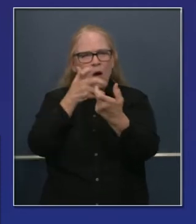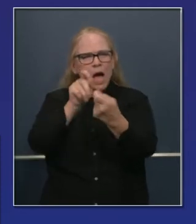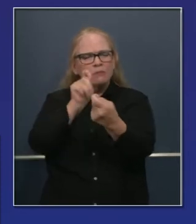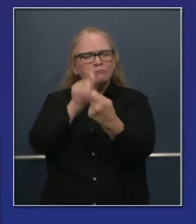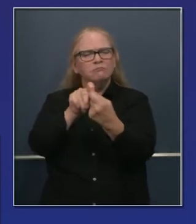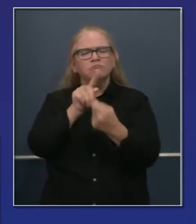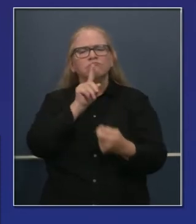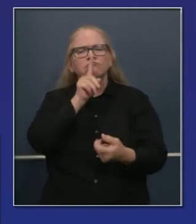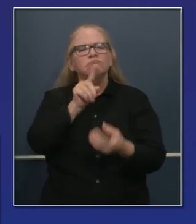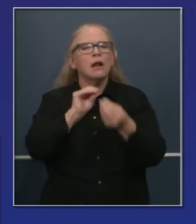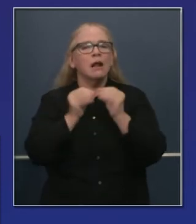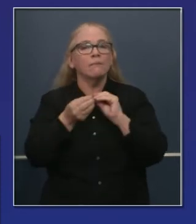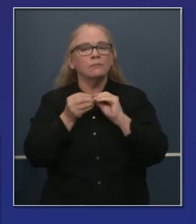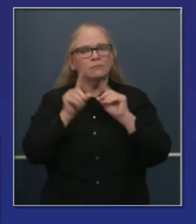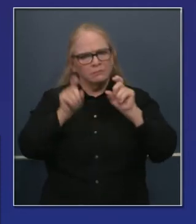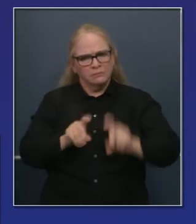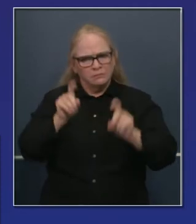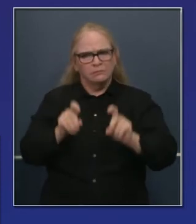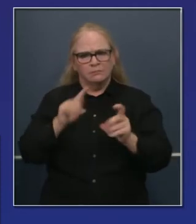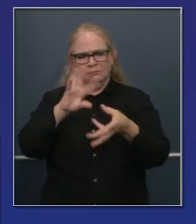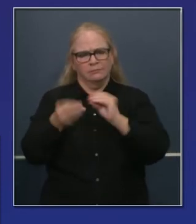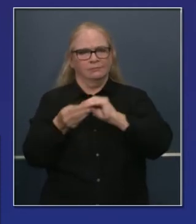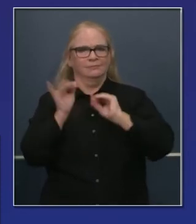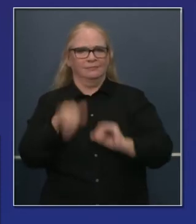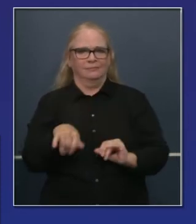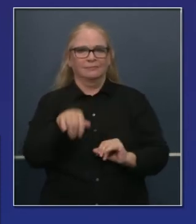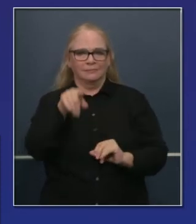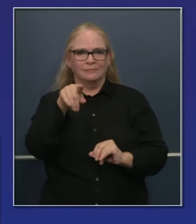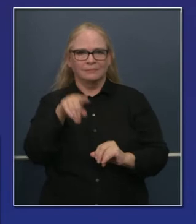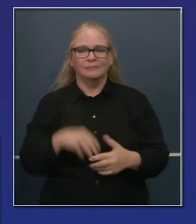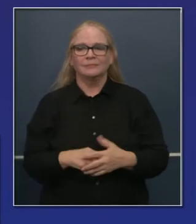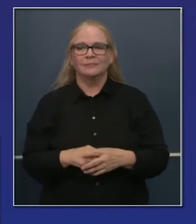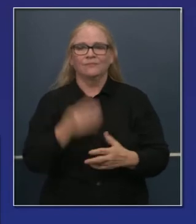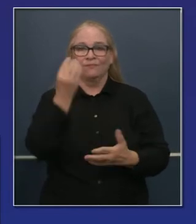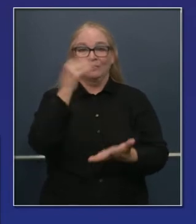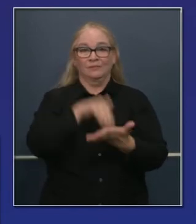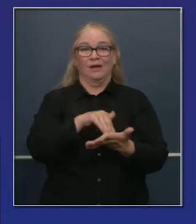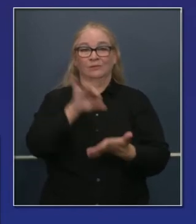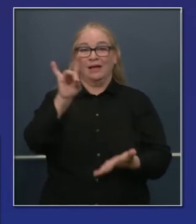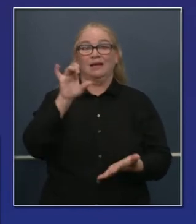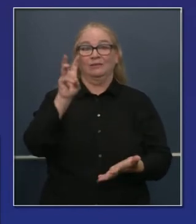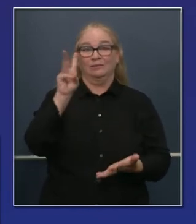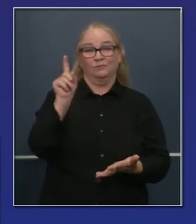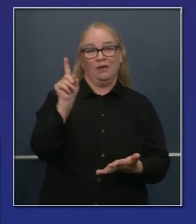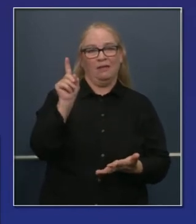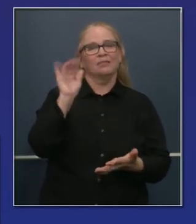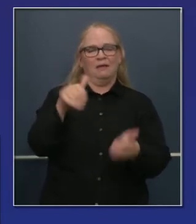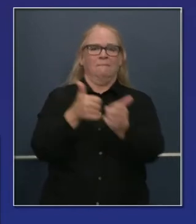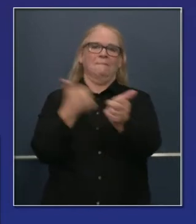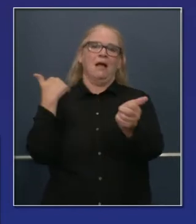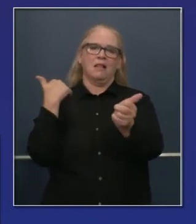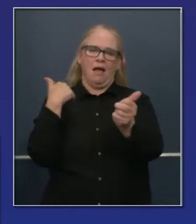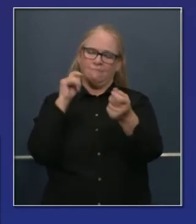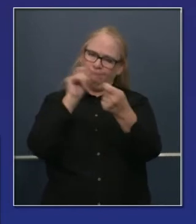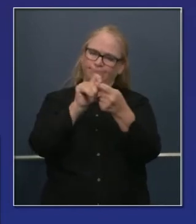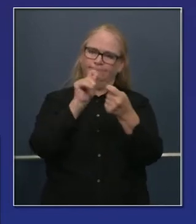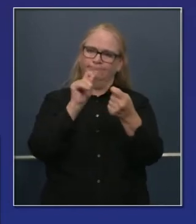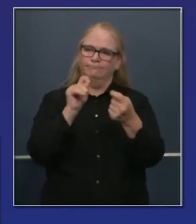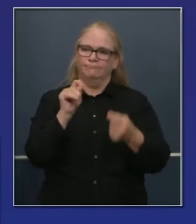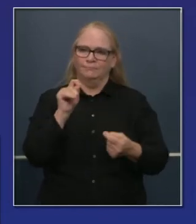y en resumidas cuentas tenemos 14 mil 861 casos positivos que han pasado